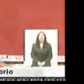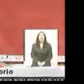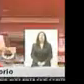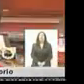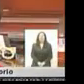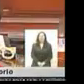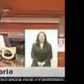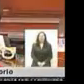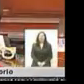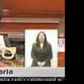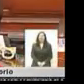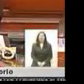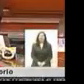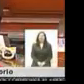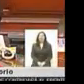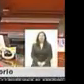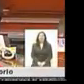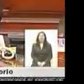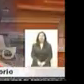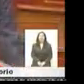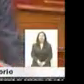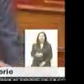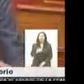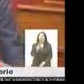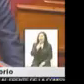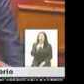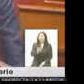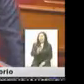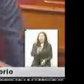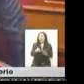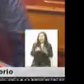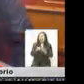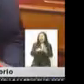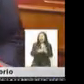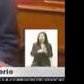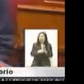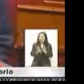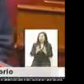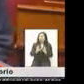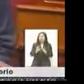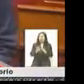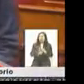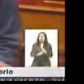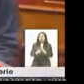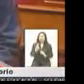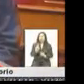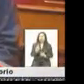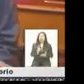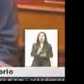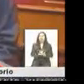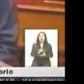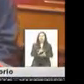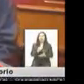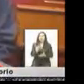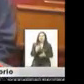Su respuesta, señor ministro. Reitero, señores congresistas, que dicha norma se debe interpretar al amparo del artículo 2,